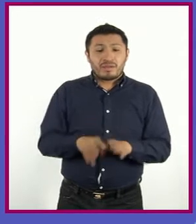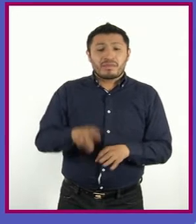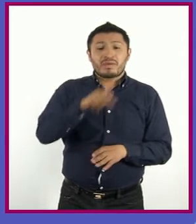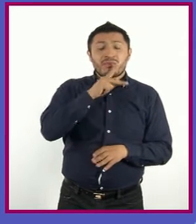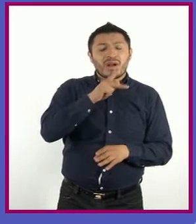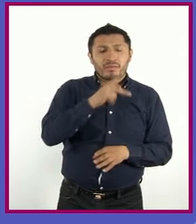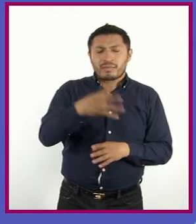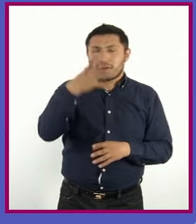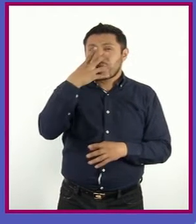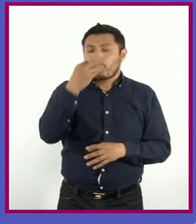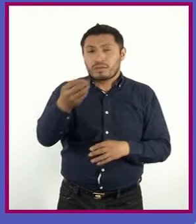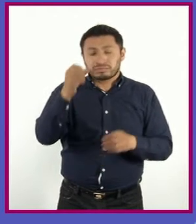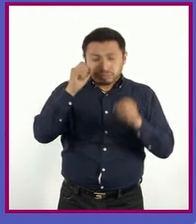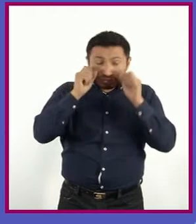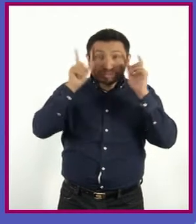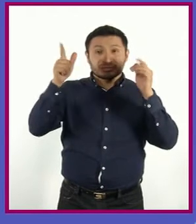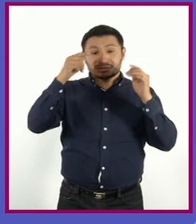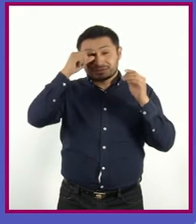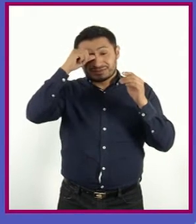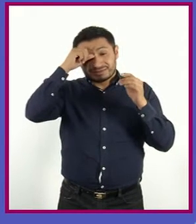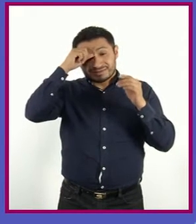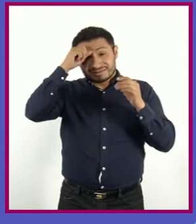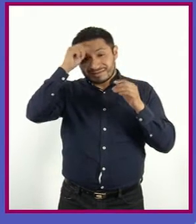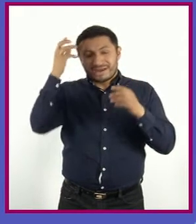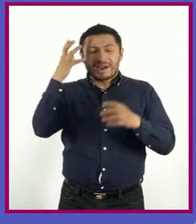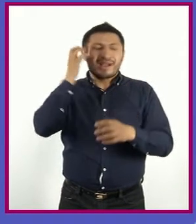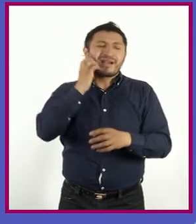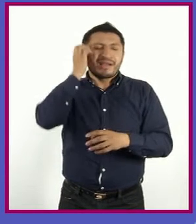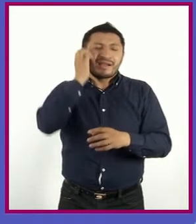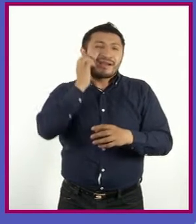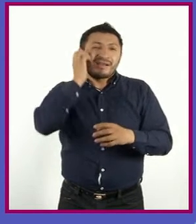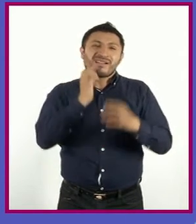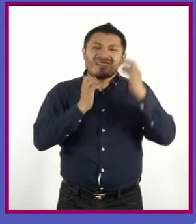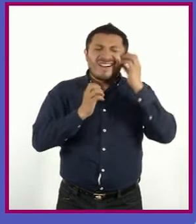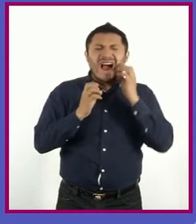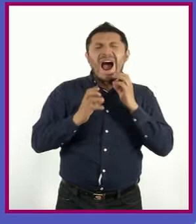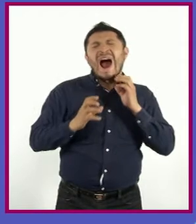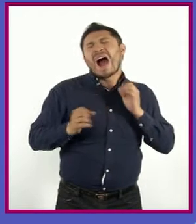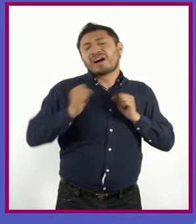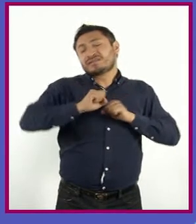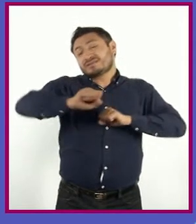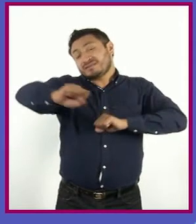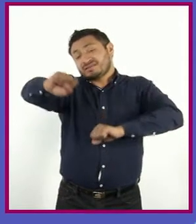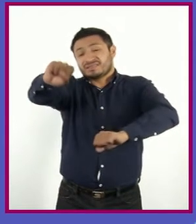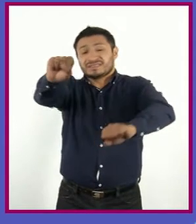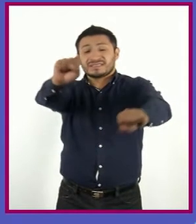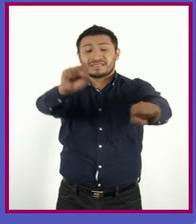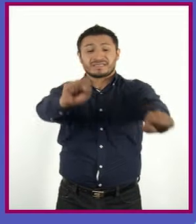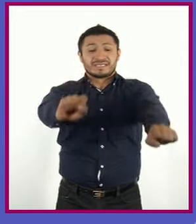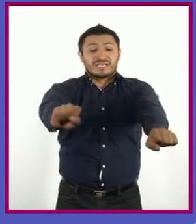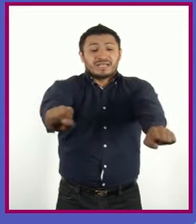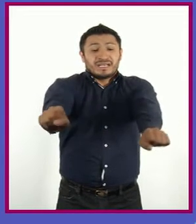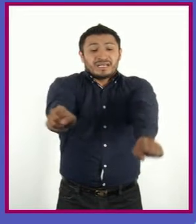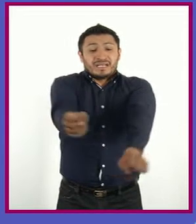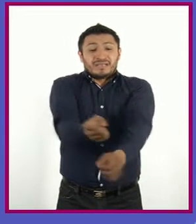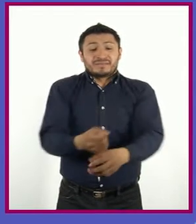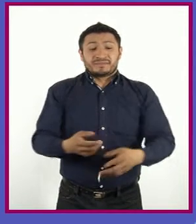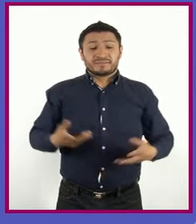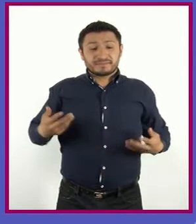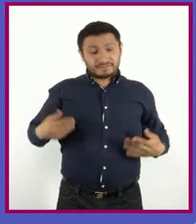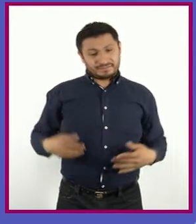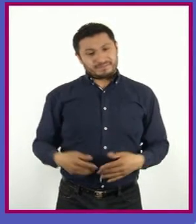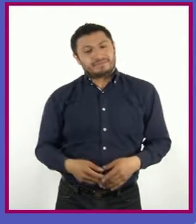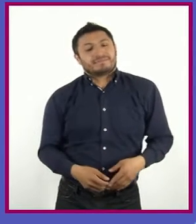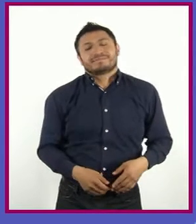diurno. Se rascó, bostezó, alargó las patas, primero una y luego la otra para sacudirse